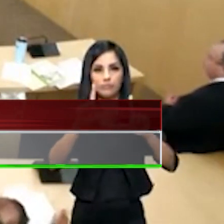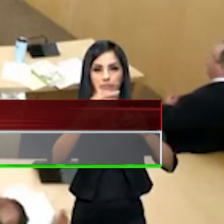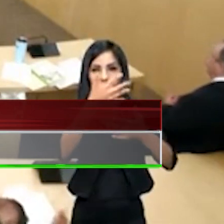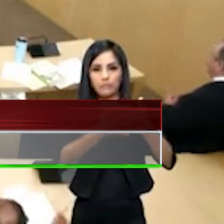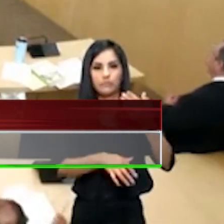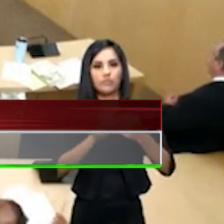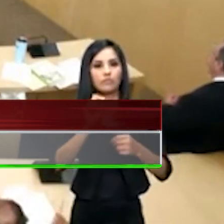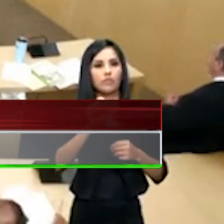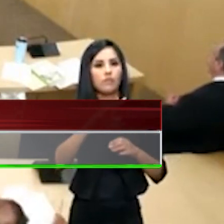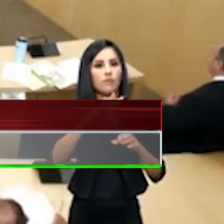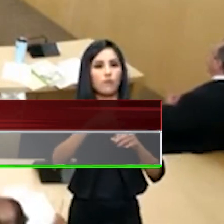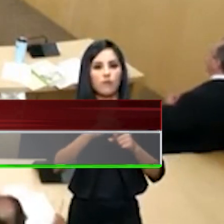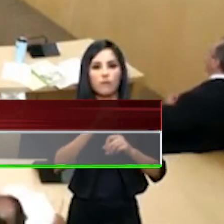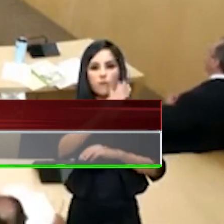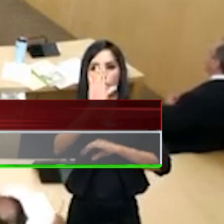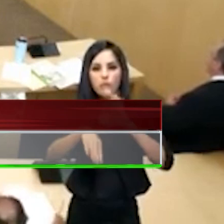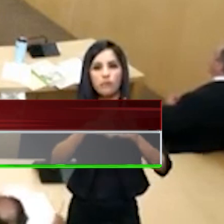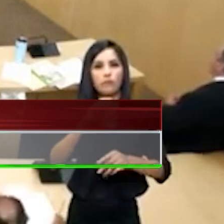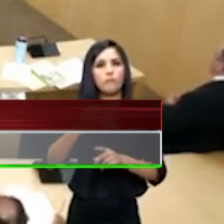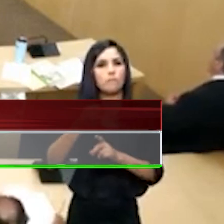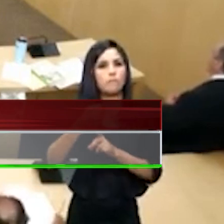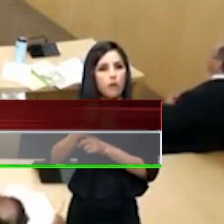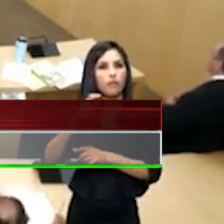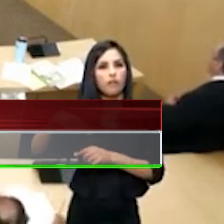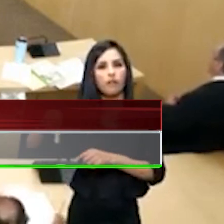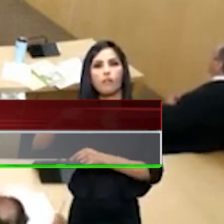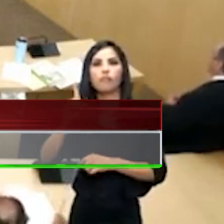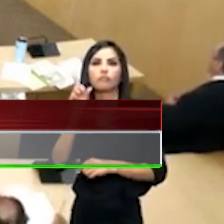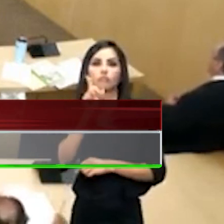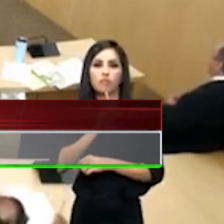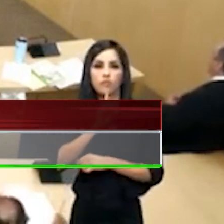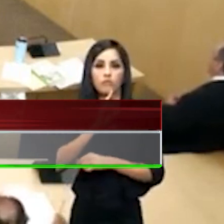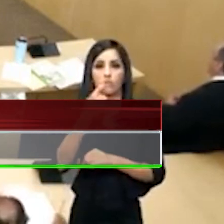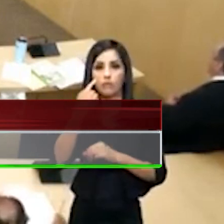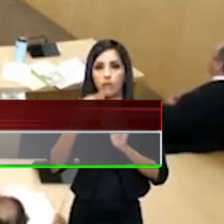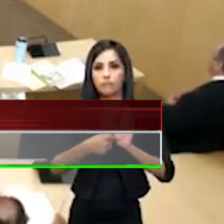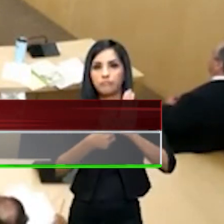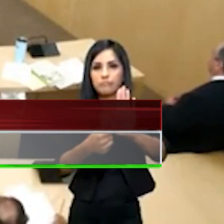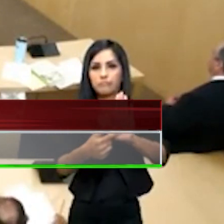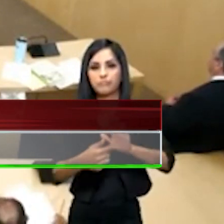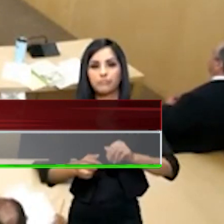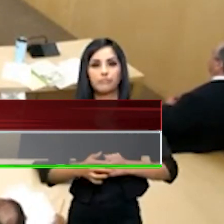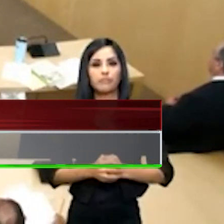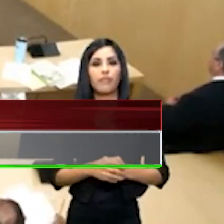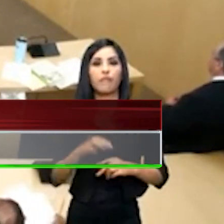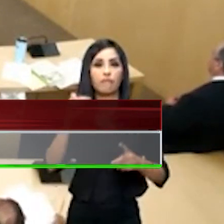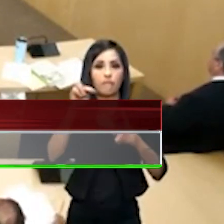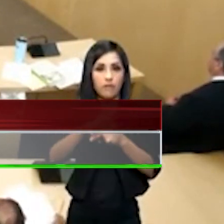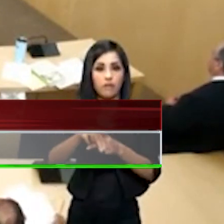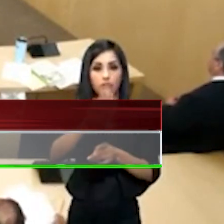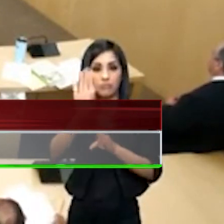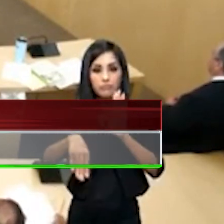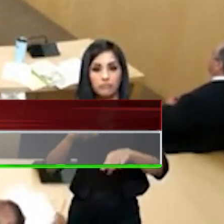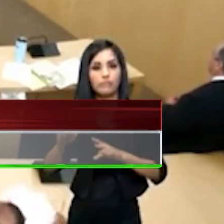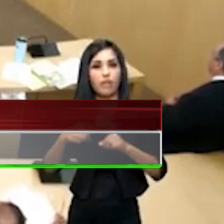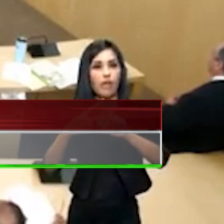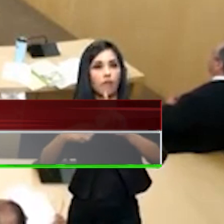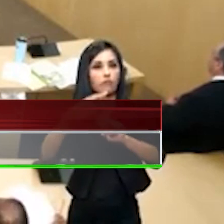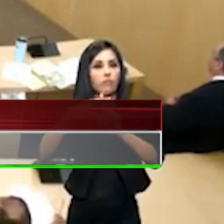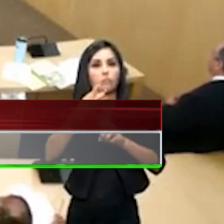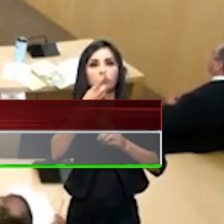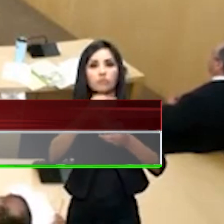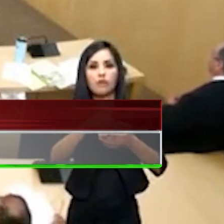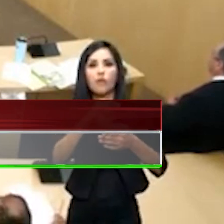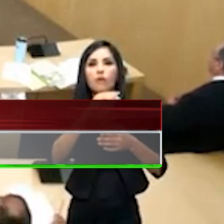la información sobre las muertes violentas de las mujeres. Aquí está. Feminicidios, esto es la suma de